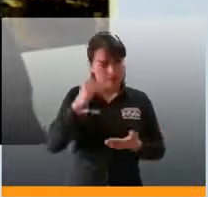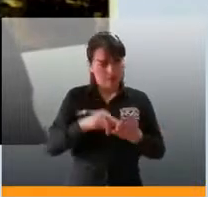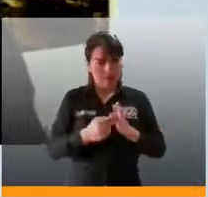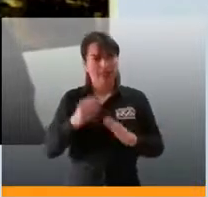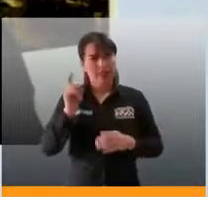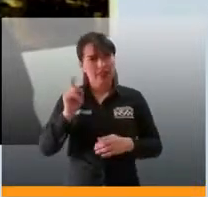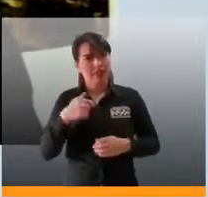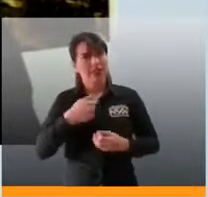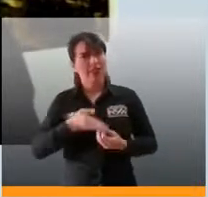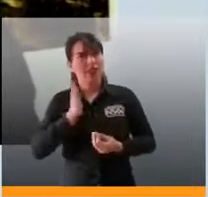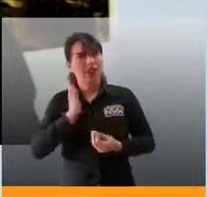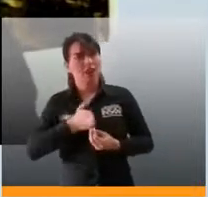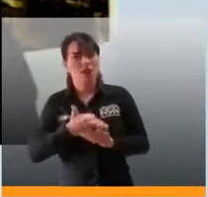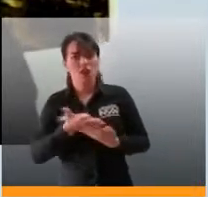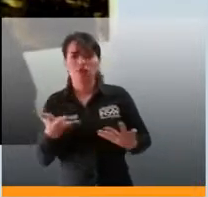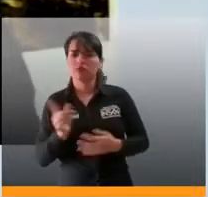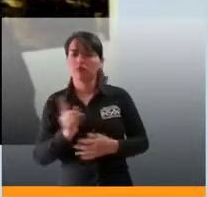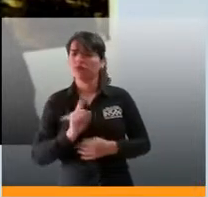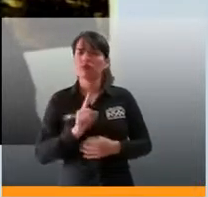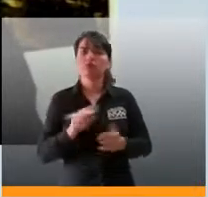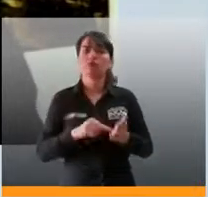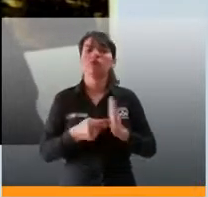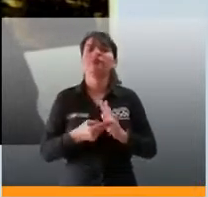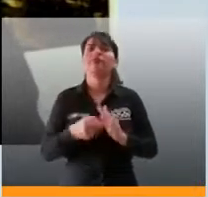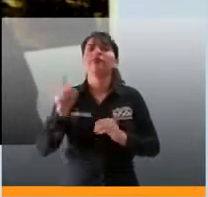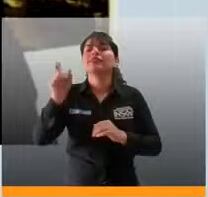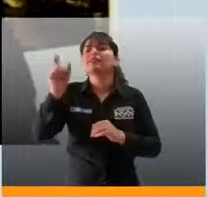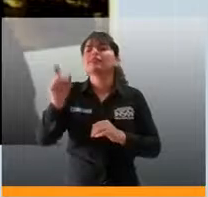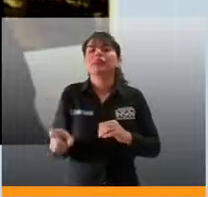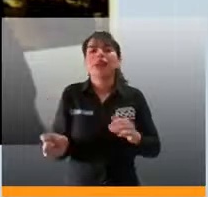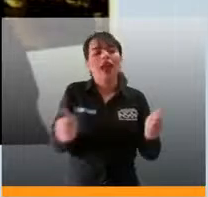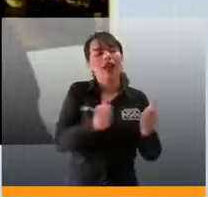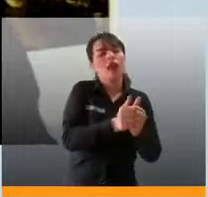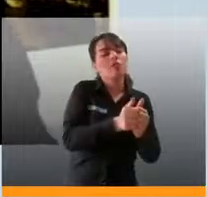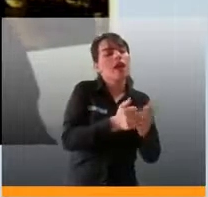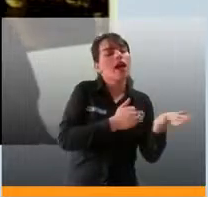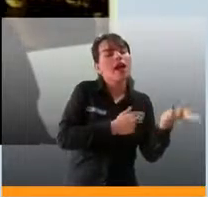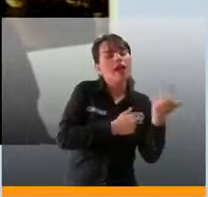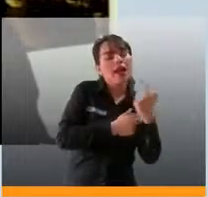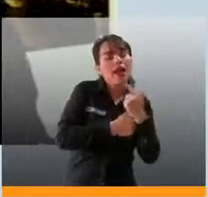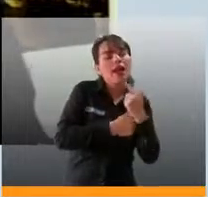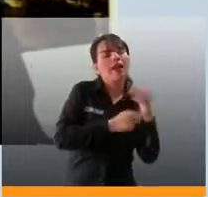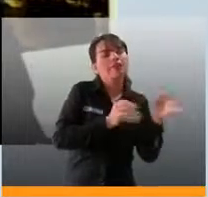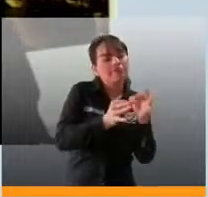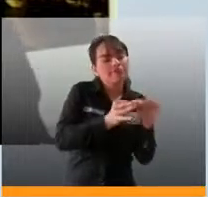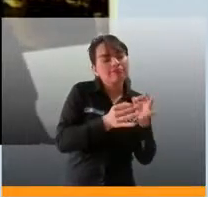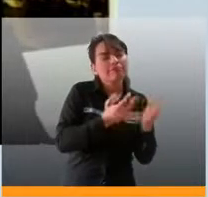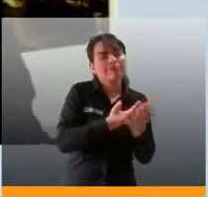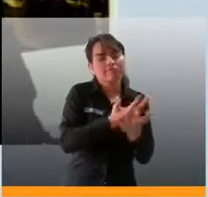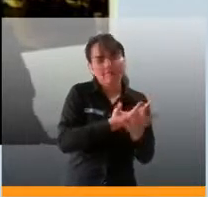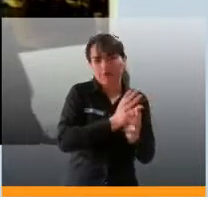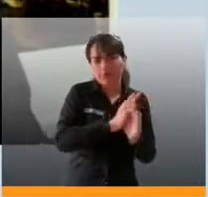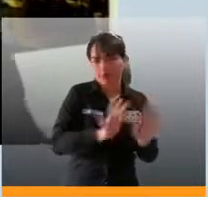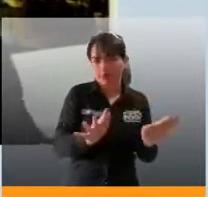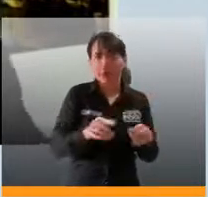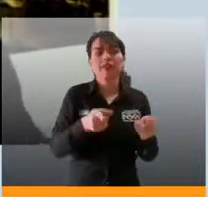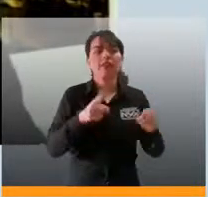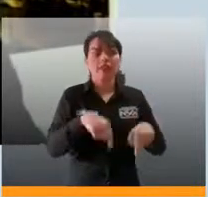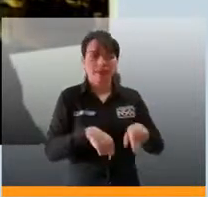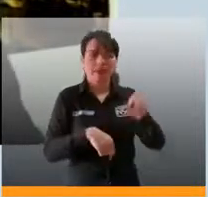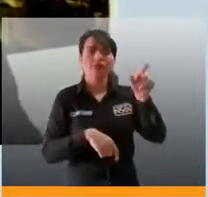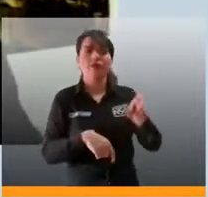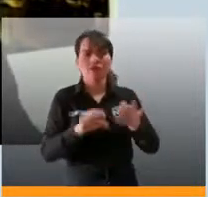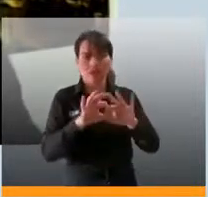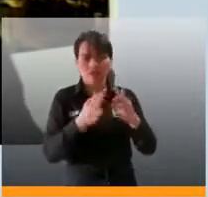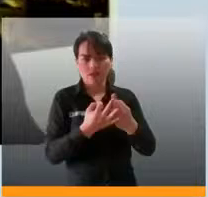que hubiese una mano amigable que pudiera escuchar al estudiante, a su familia, a los profesores, porque también